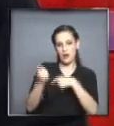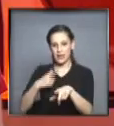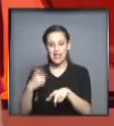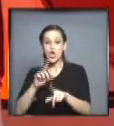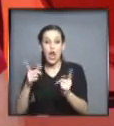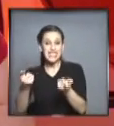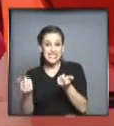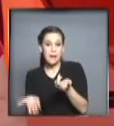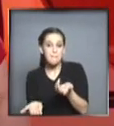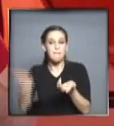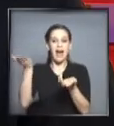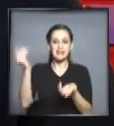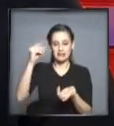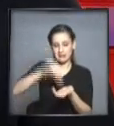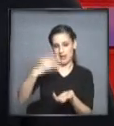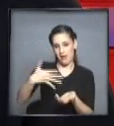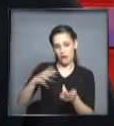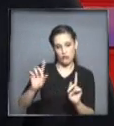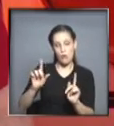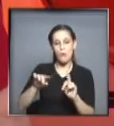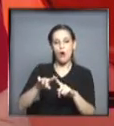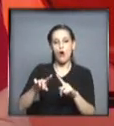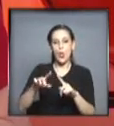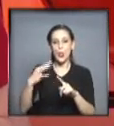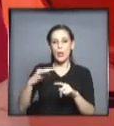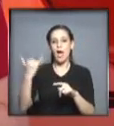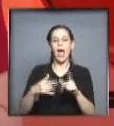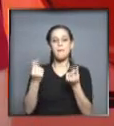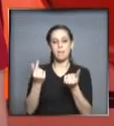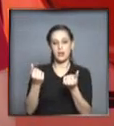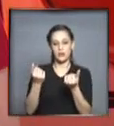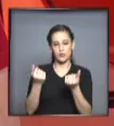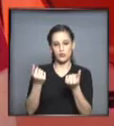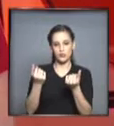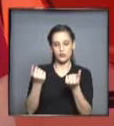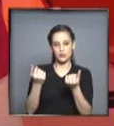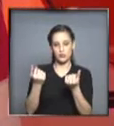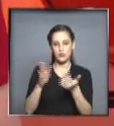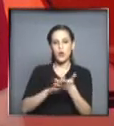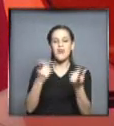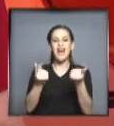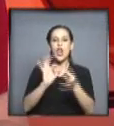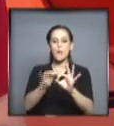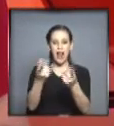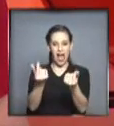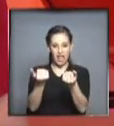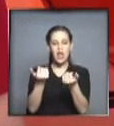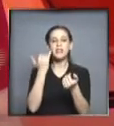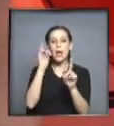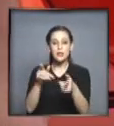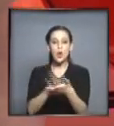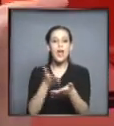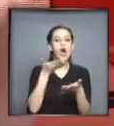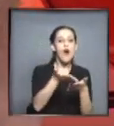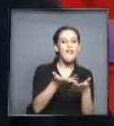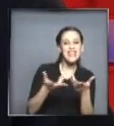los precios. Eso es alquimia, porque en un mercado libre la oferta y la demanda termina a un precio. Y otra cosa, el valor de la moneda está determinado también por la oferta y la demanda.